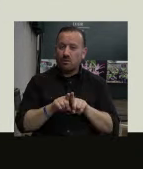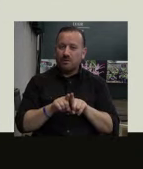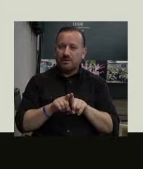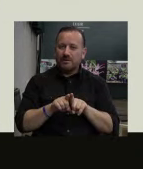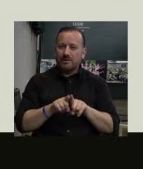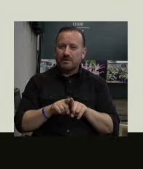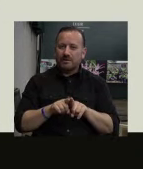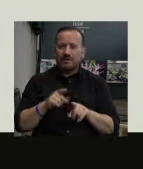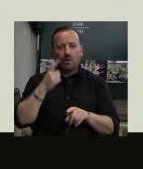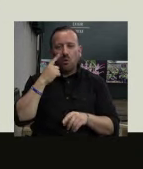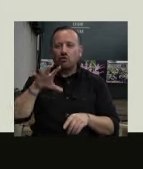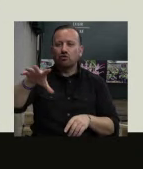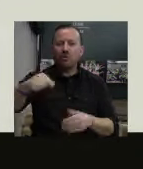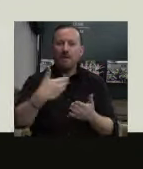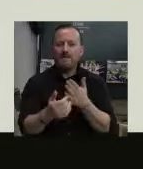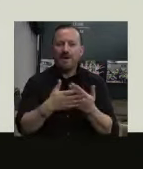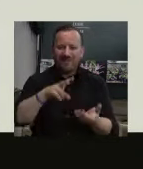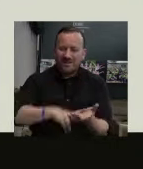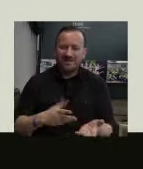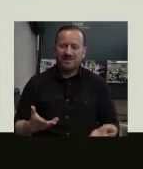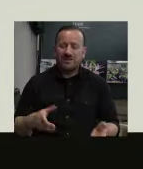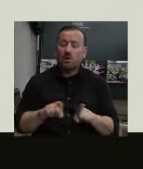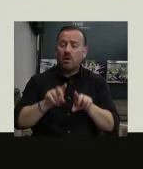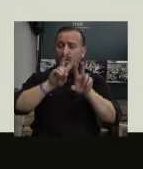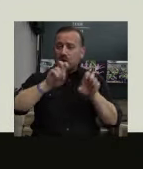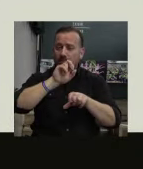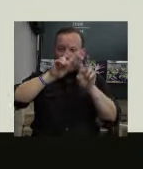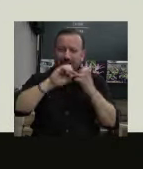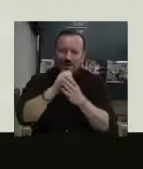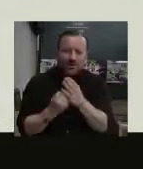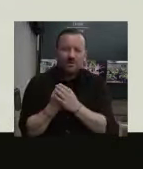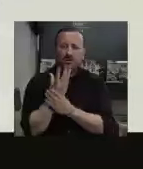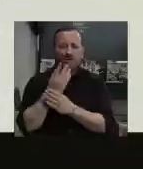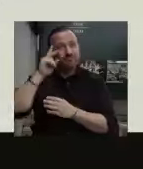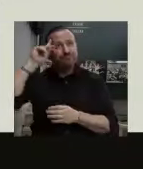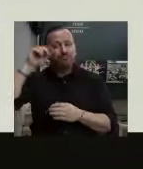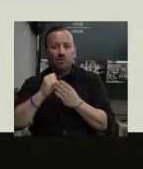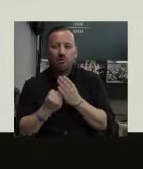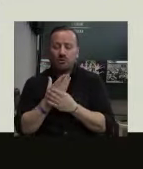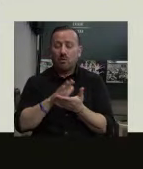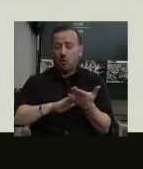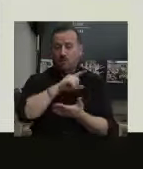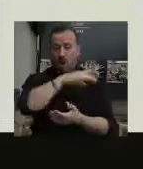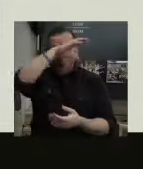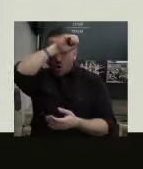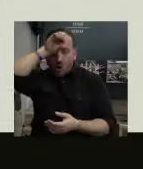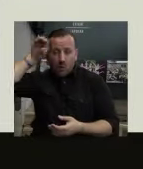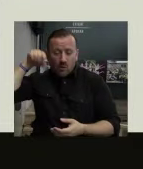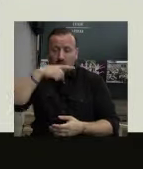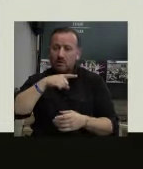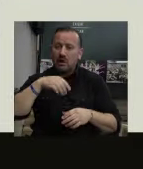la Lo mismo sucede con la innovación cuando nosotros en Medellín planteamos la